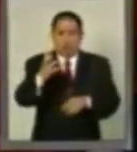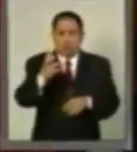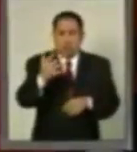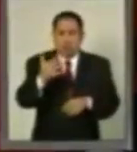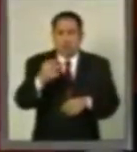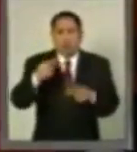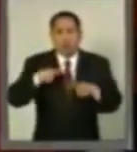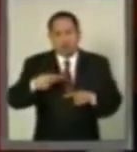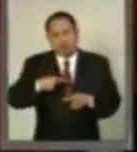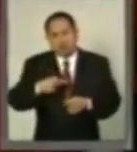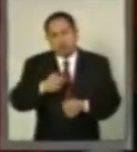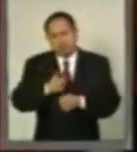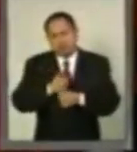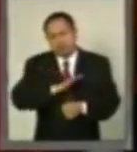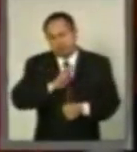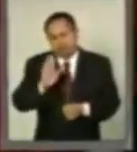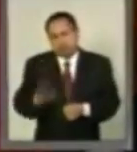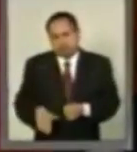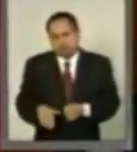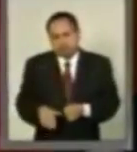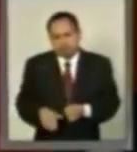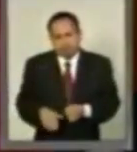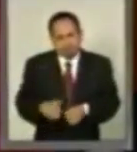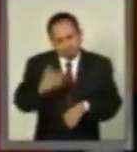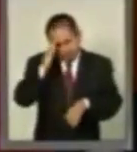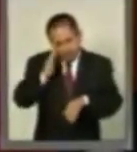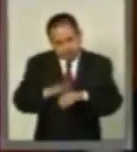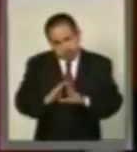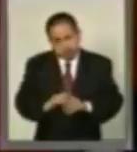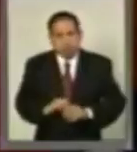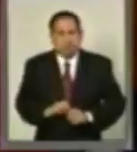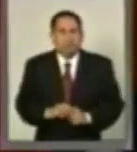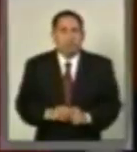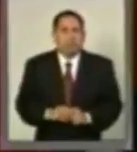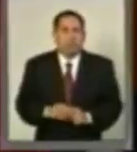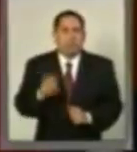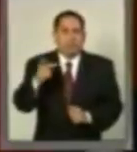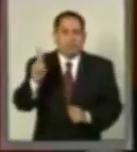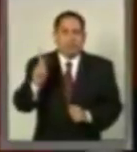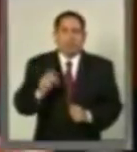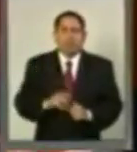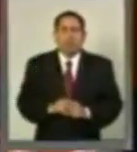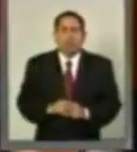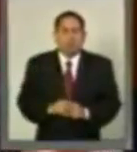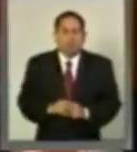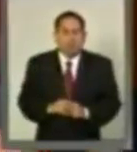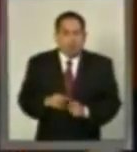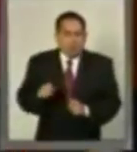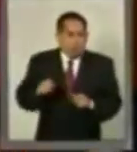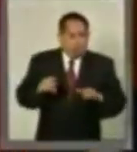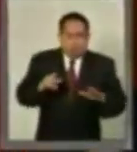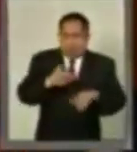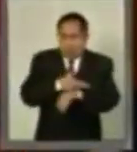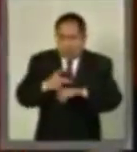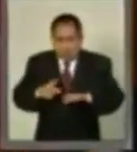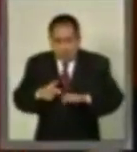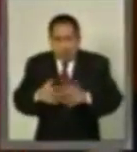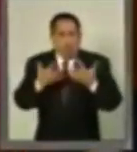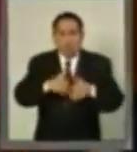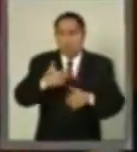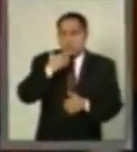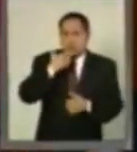450 víctimas que perdieron la vida. Pero este sistema funcionó, y cuando dice